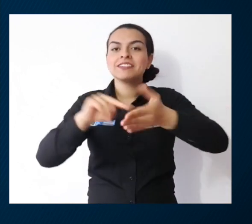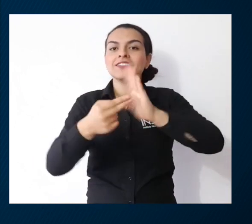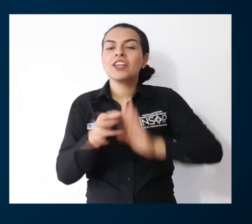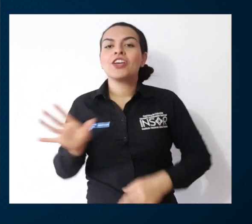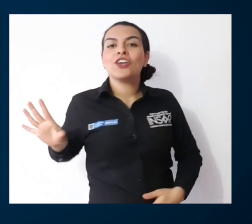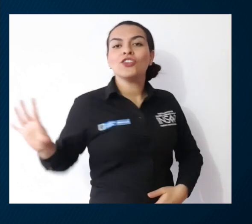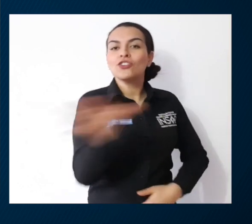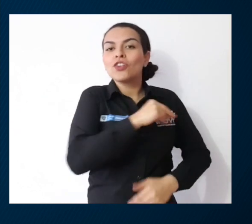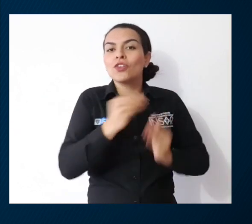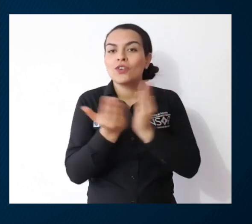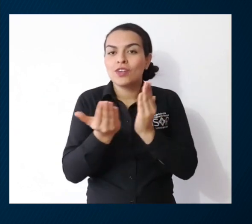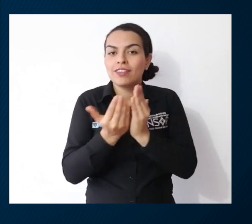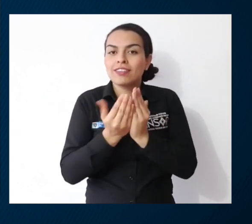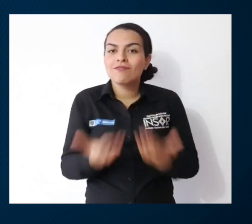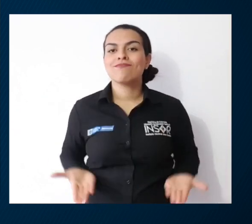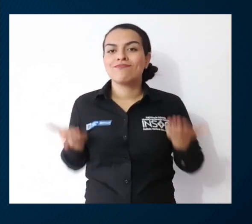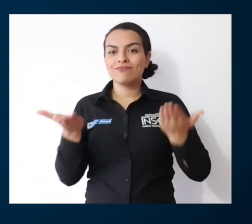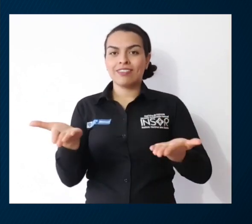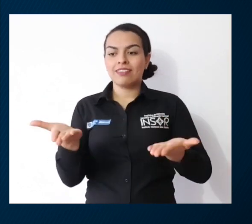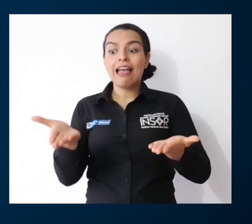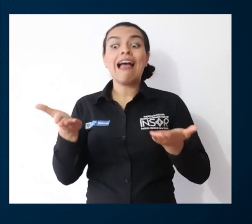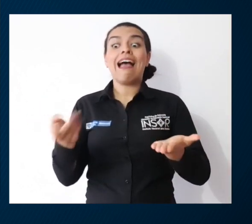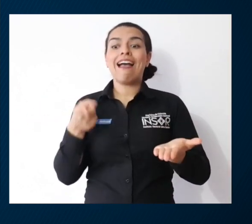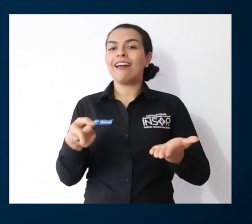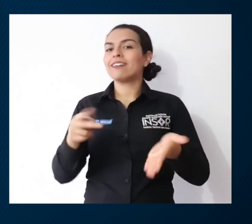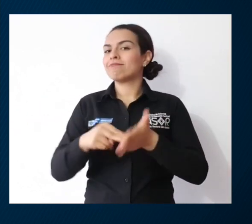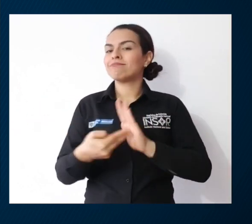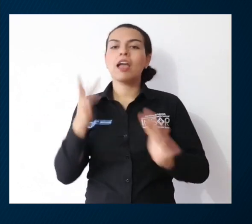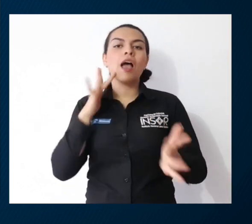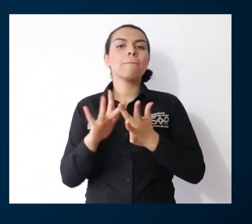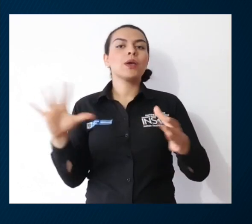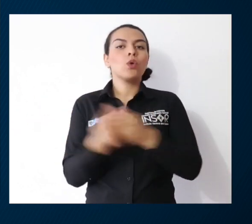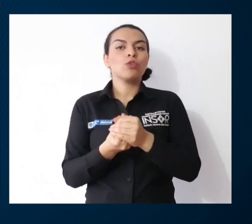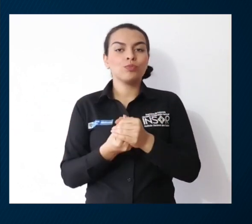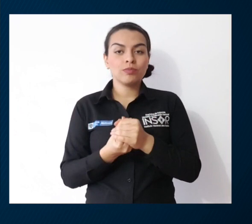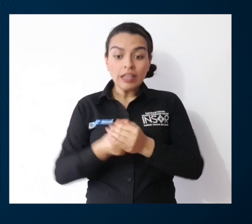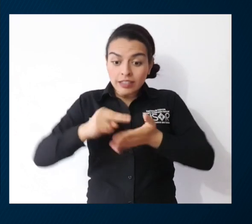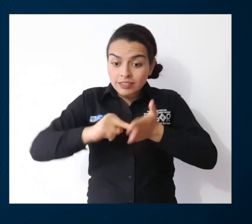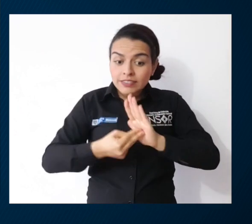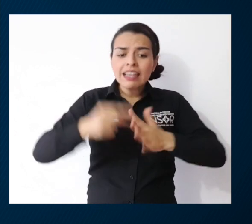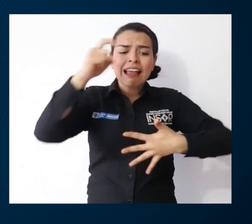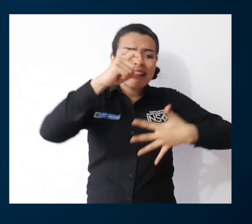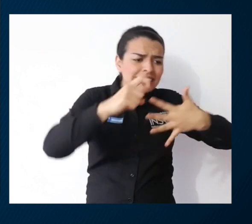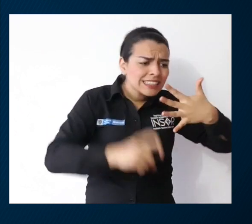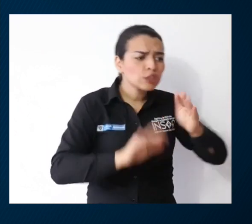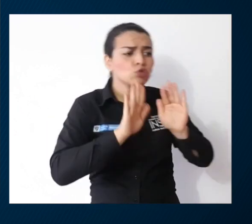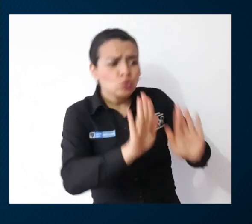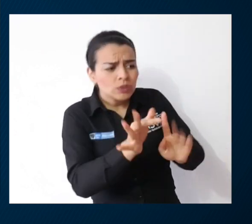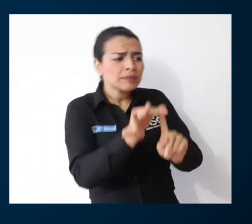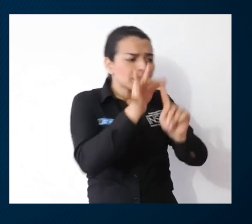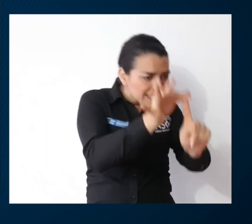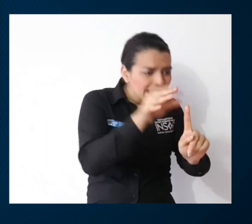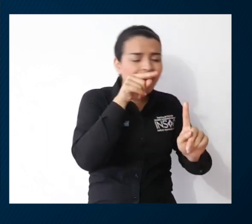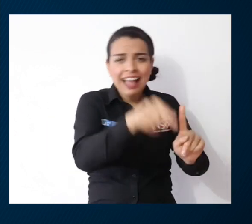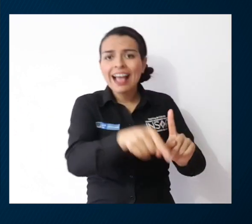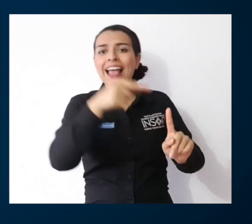de todo el servicio educativo. Y de eso es de lo que se trata la educación inclusiva. No se trata de necesidades educativas especiales, del niño